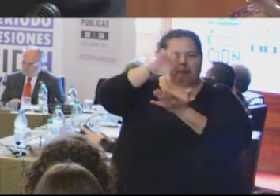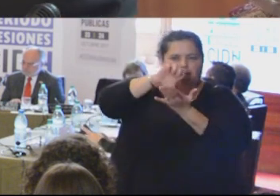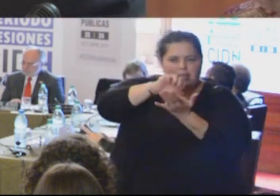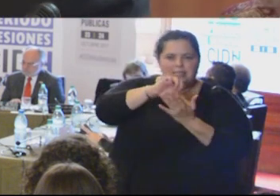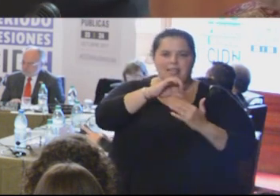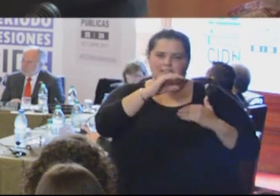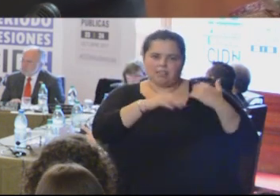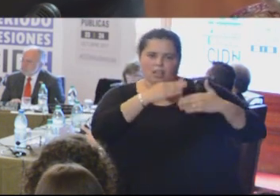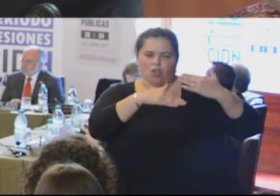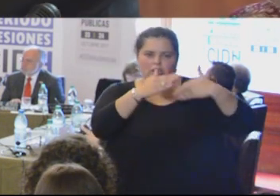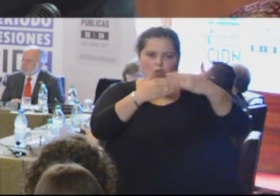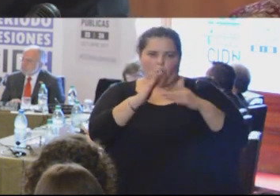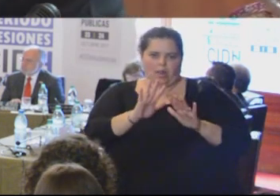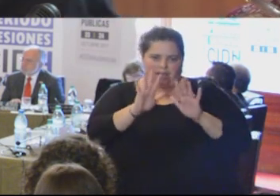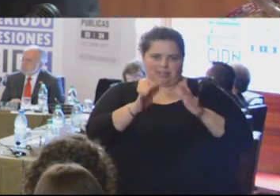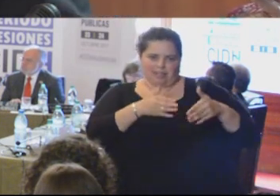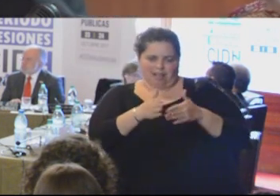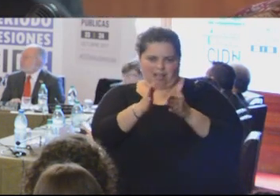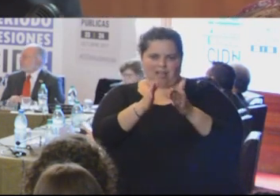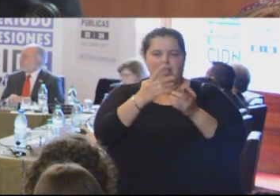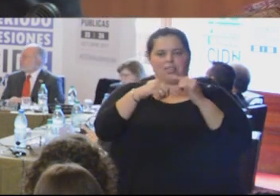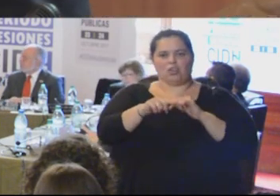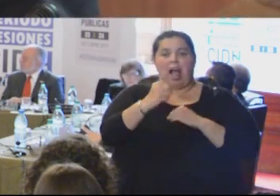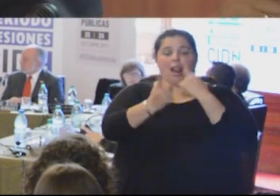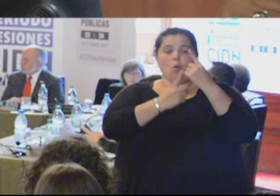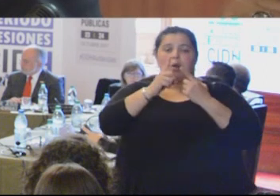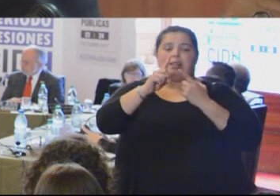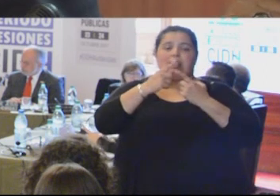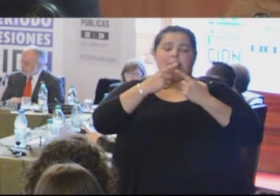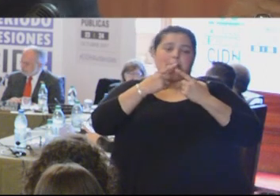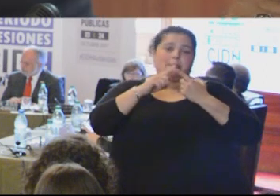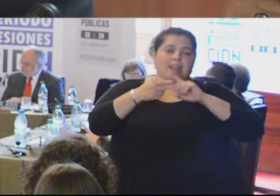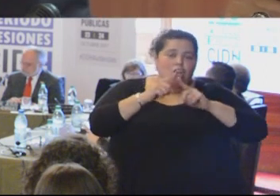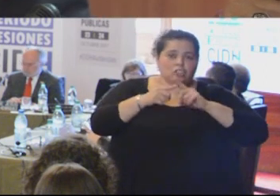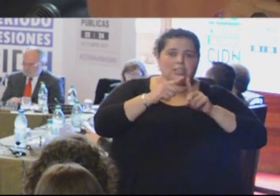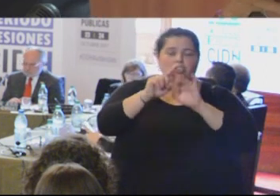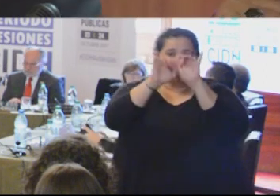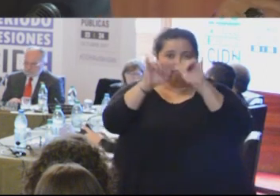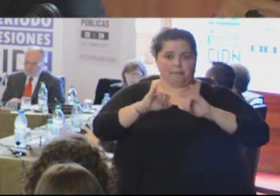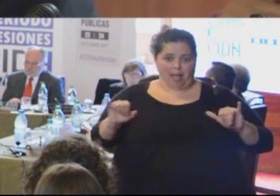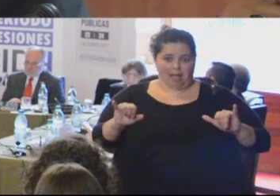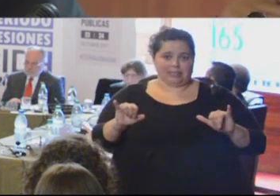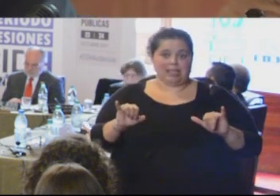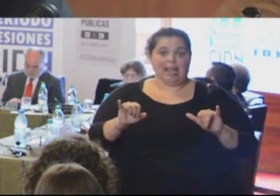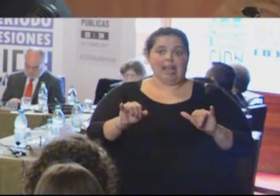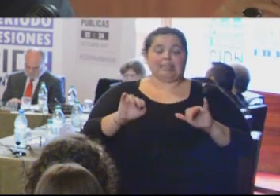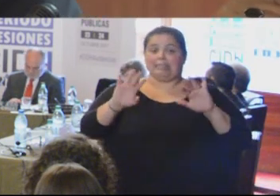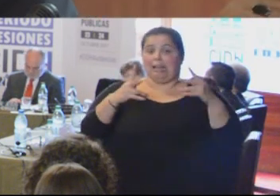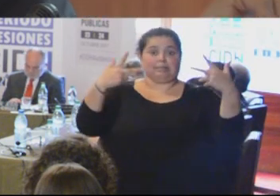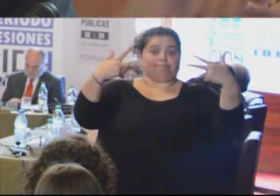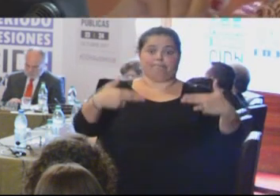porque algunas negociaciones de paz se paralizaba por un problema de